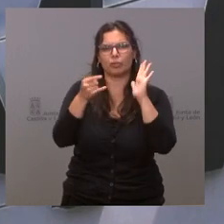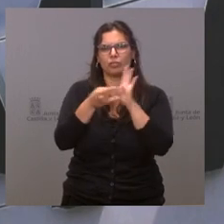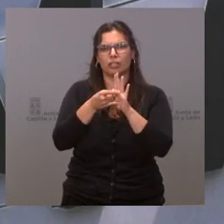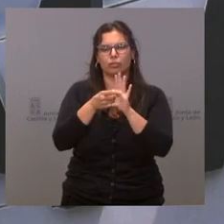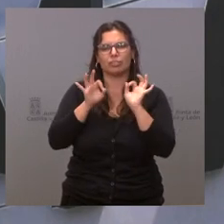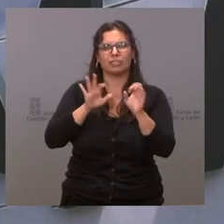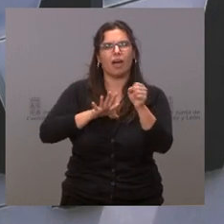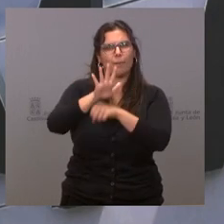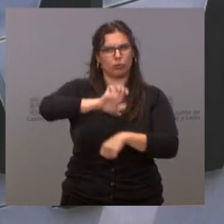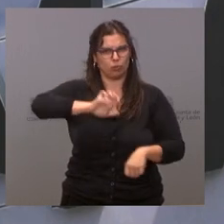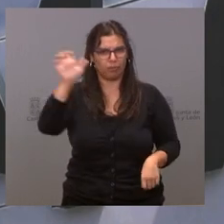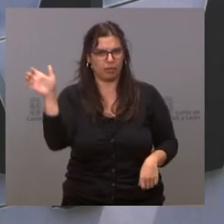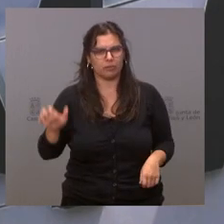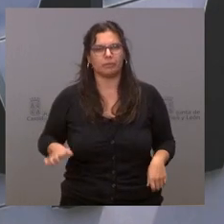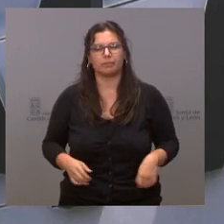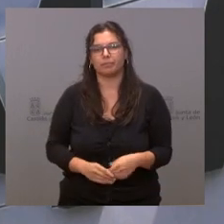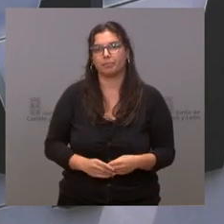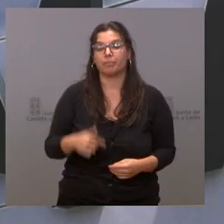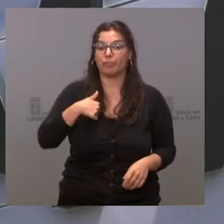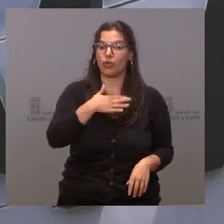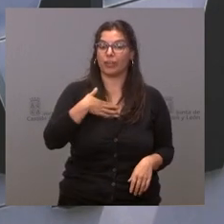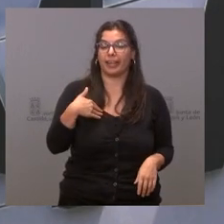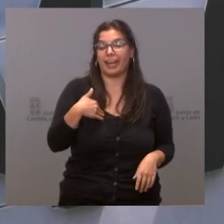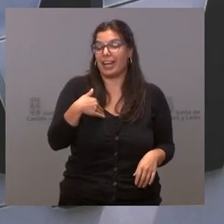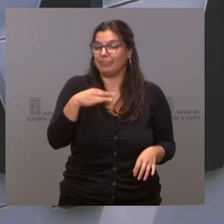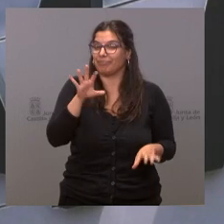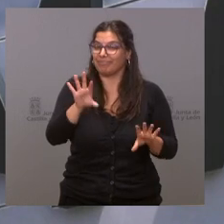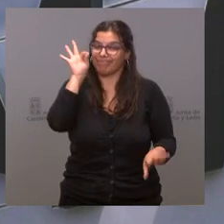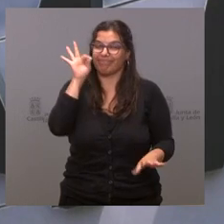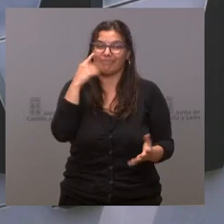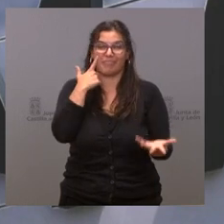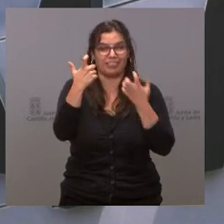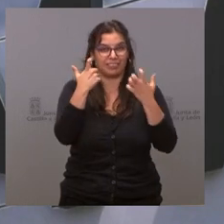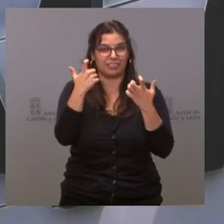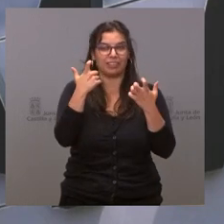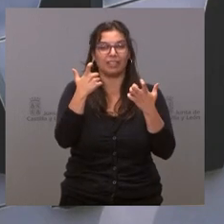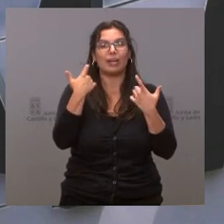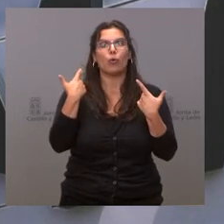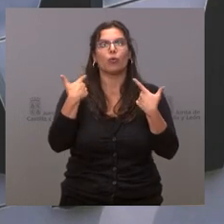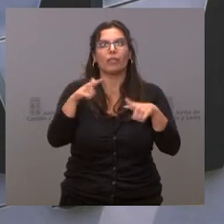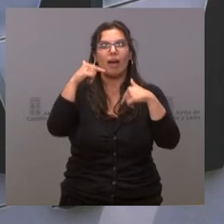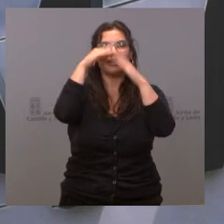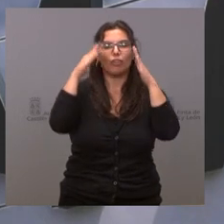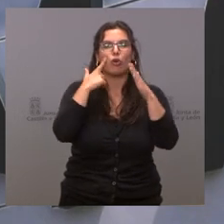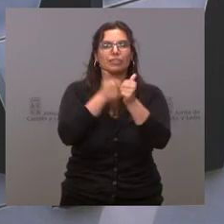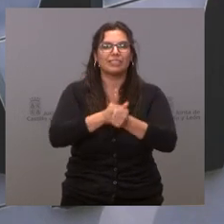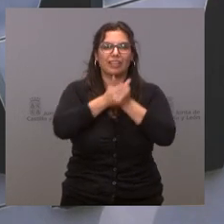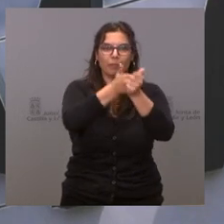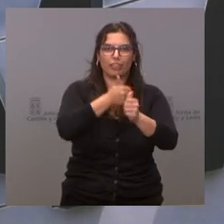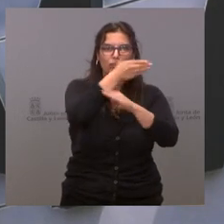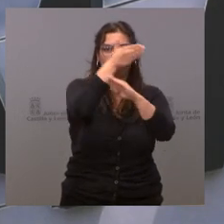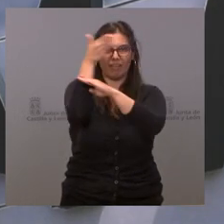ámbito europeo pero yo quería a destacar en estos momentos la unidad de atención y seguimiento en domicilio